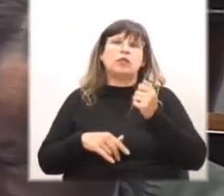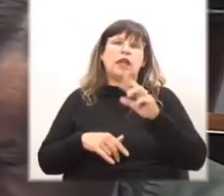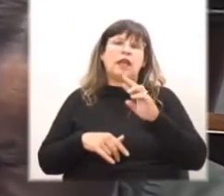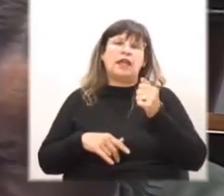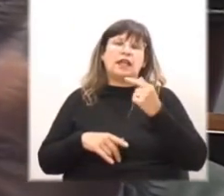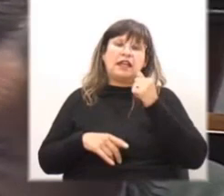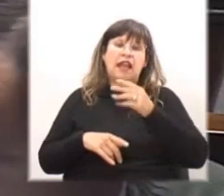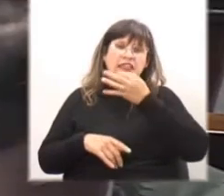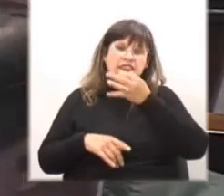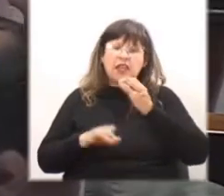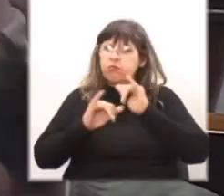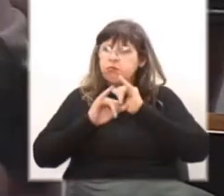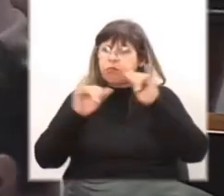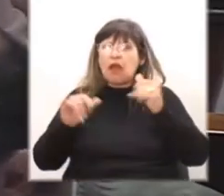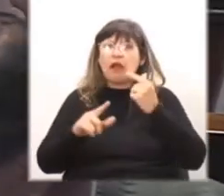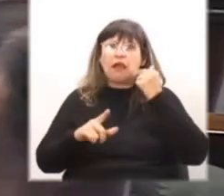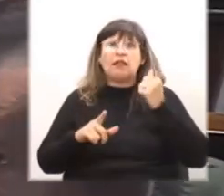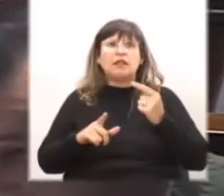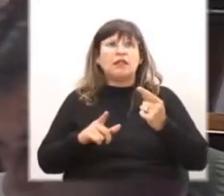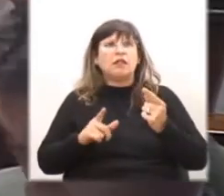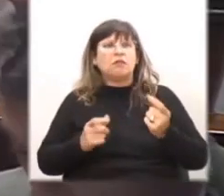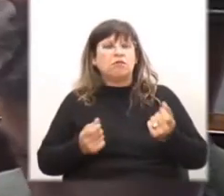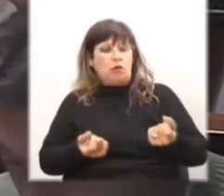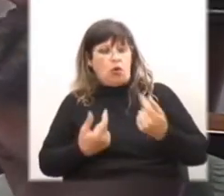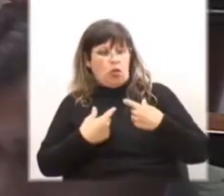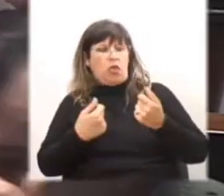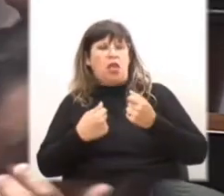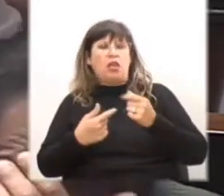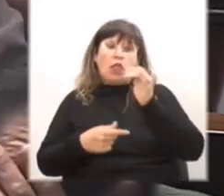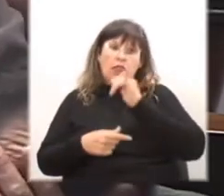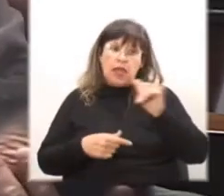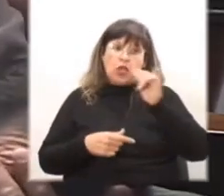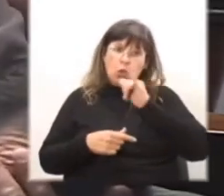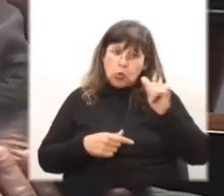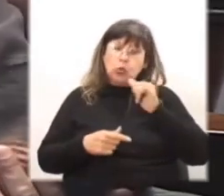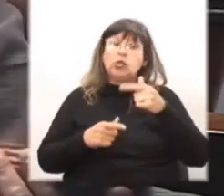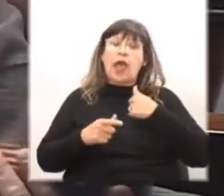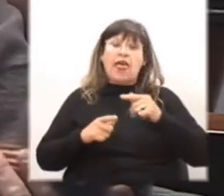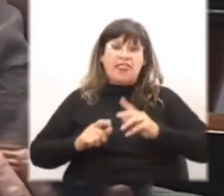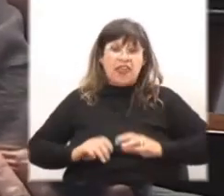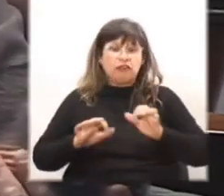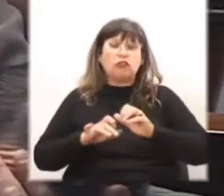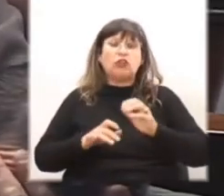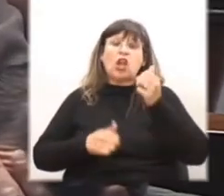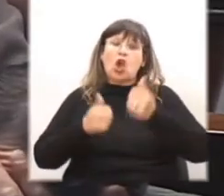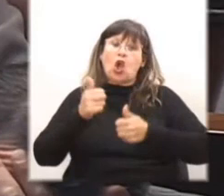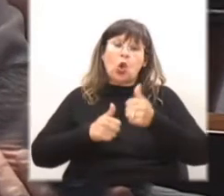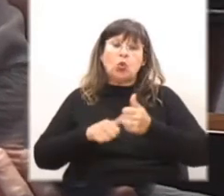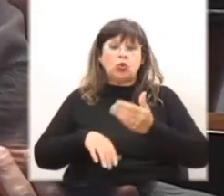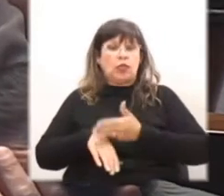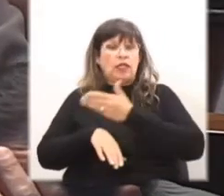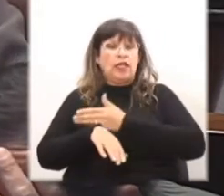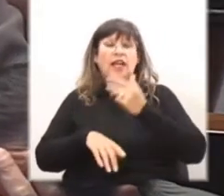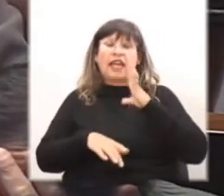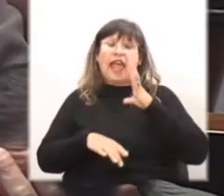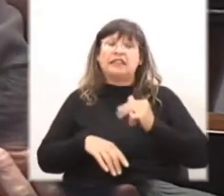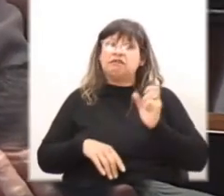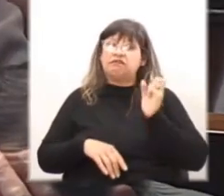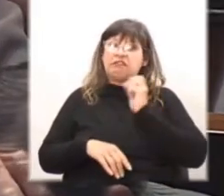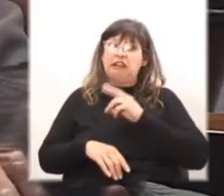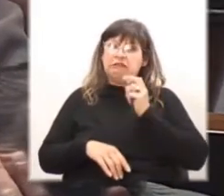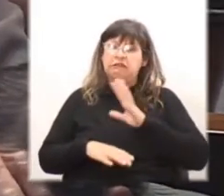prensa textualmente: recibimos varias denuncias de funcionarios de concursos anteriores que habían sido